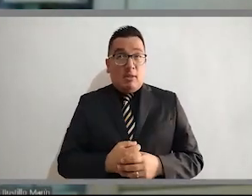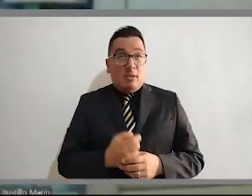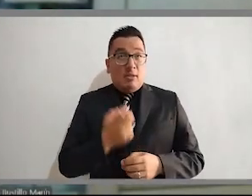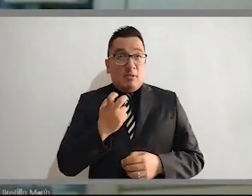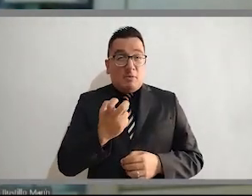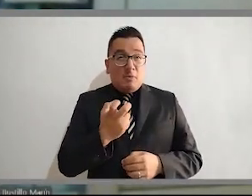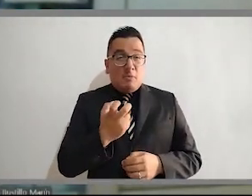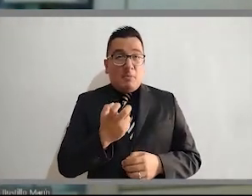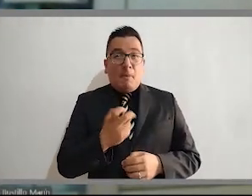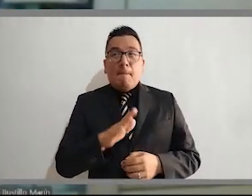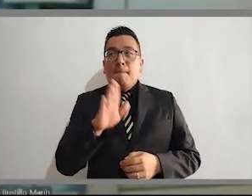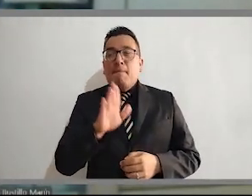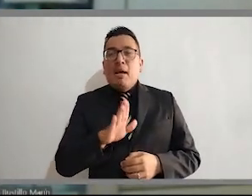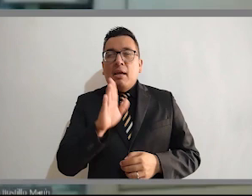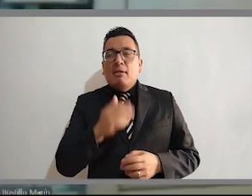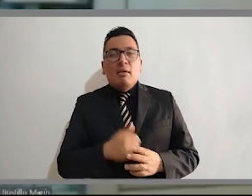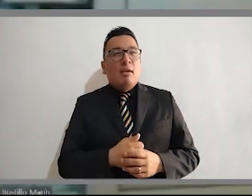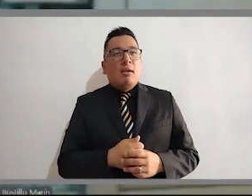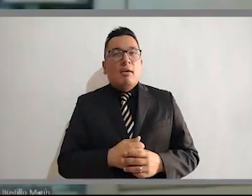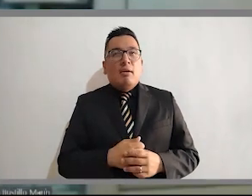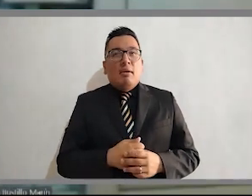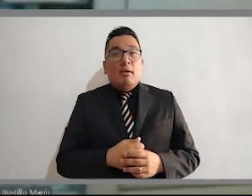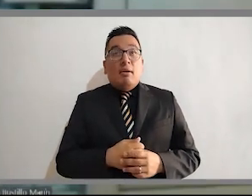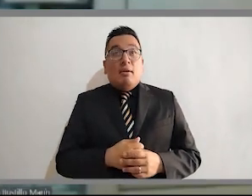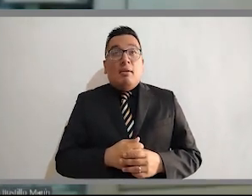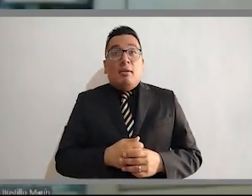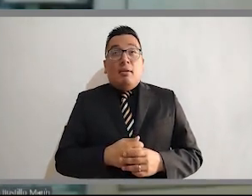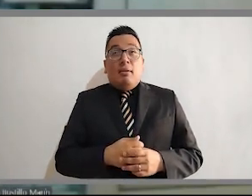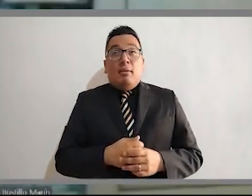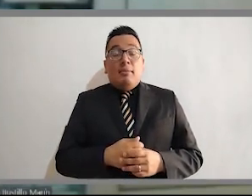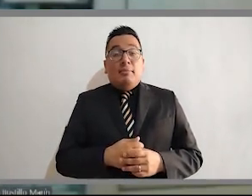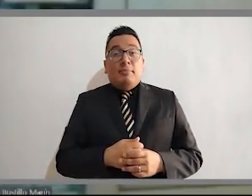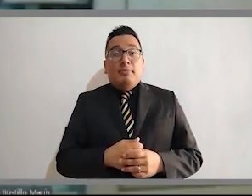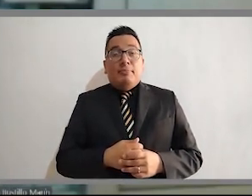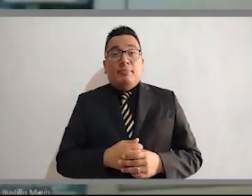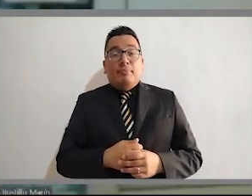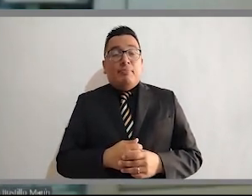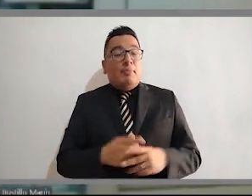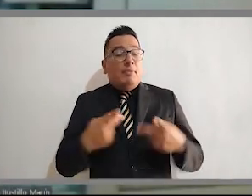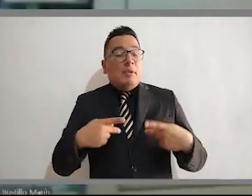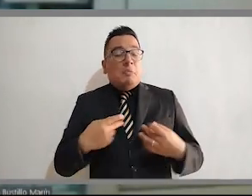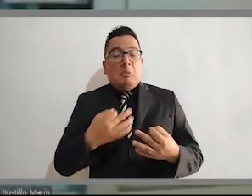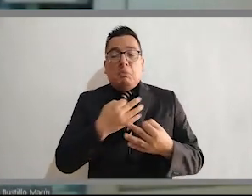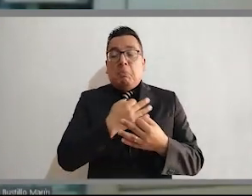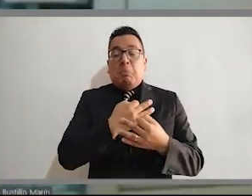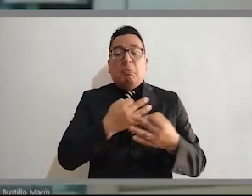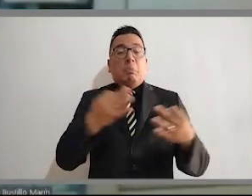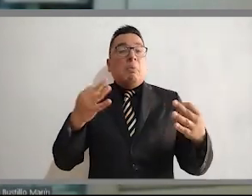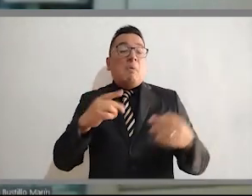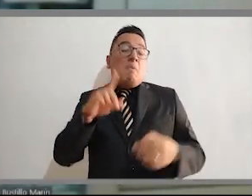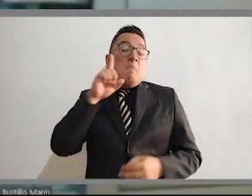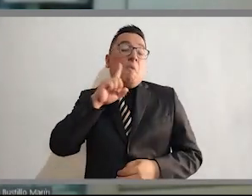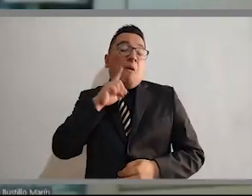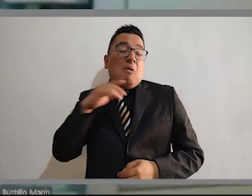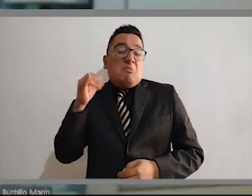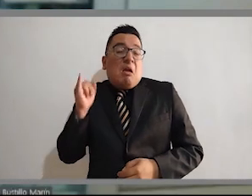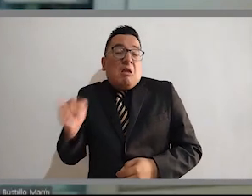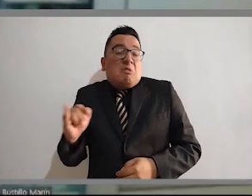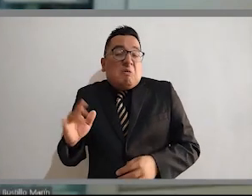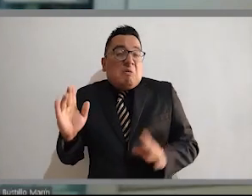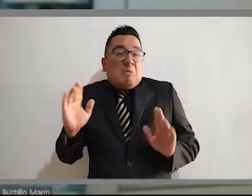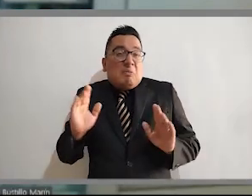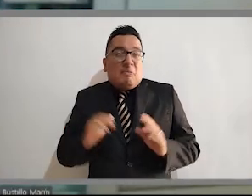violencia simbólica lo que hace es transmitir los estereotipos de género a partir de lo